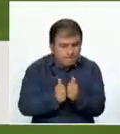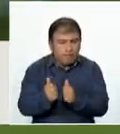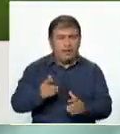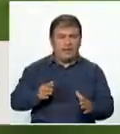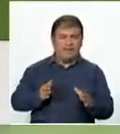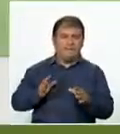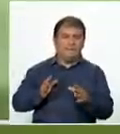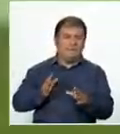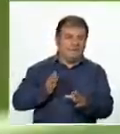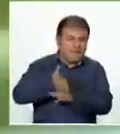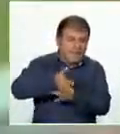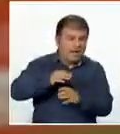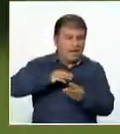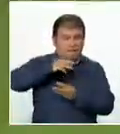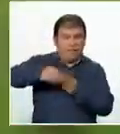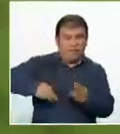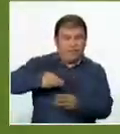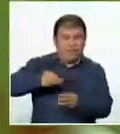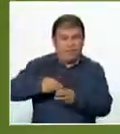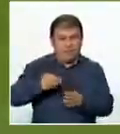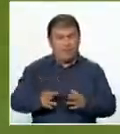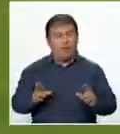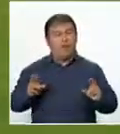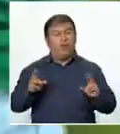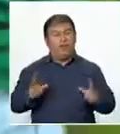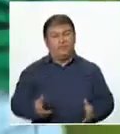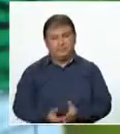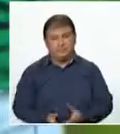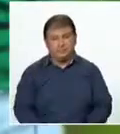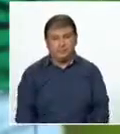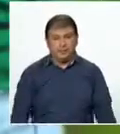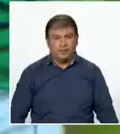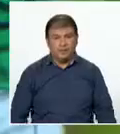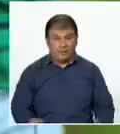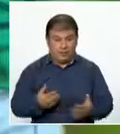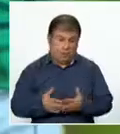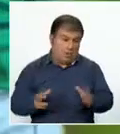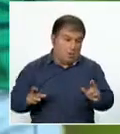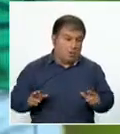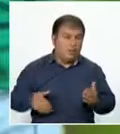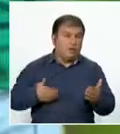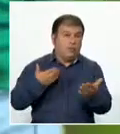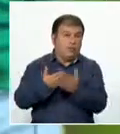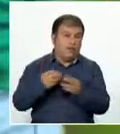Mundial. Y obviamente todos los peruanos es lo que más queremos, ¿no? Algún día. ¿Se llegará a ser? ¿Puede ser?